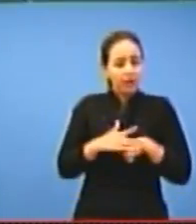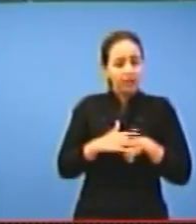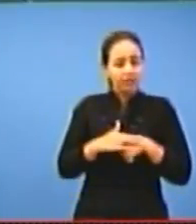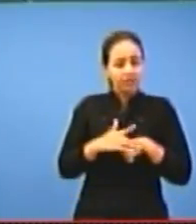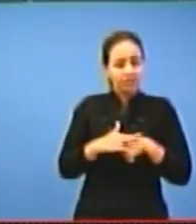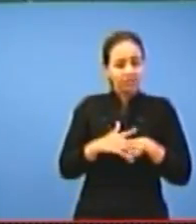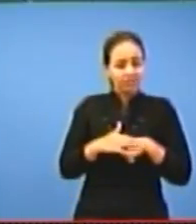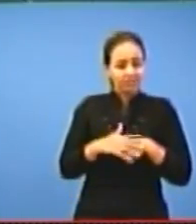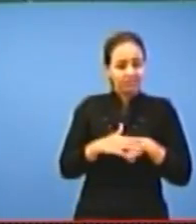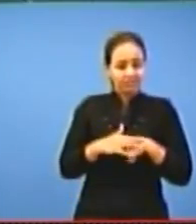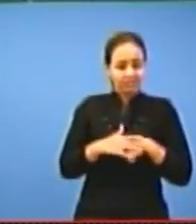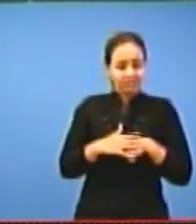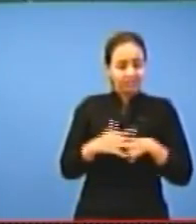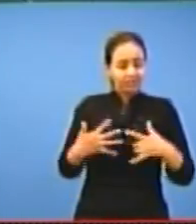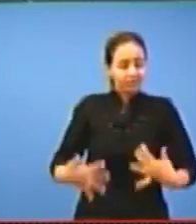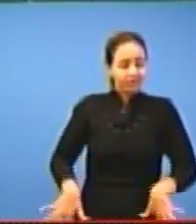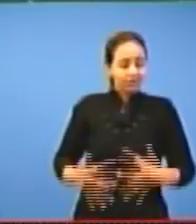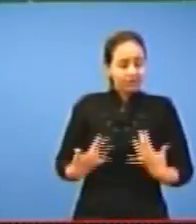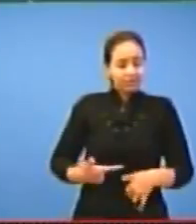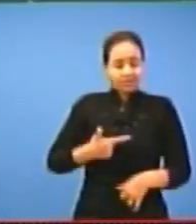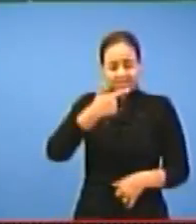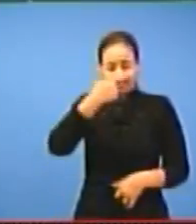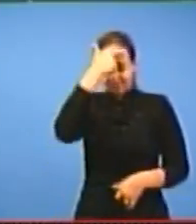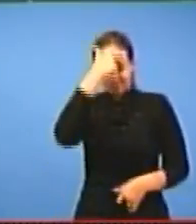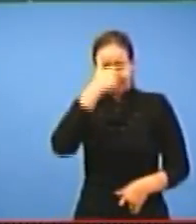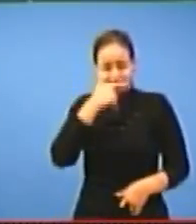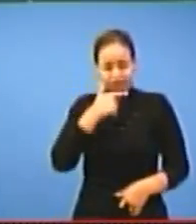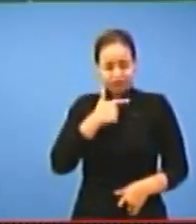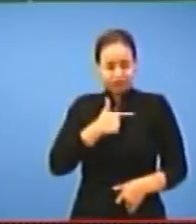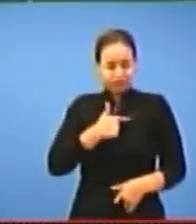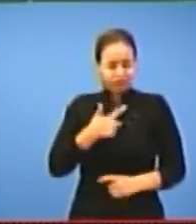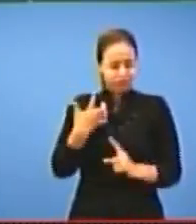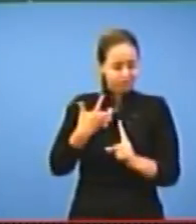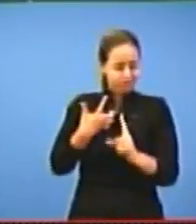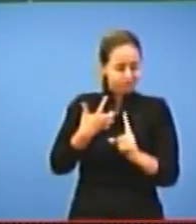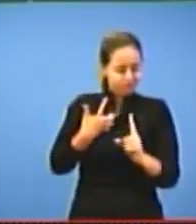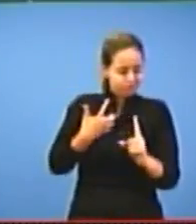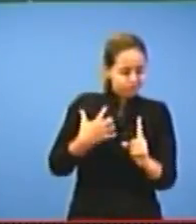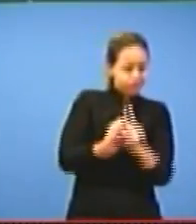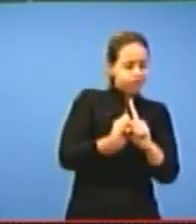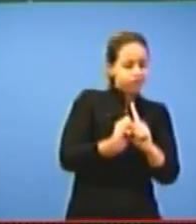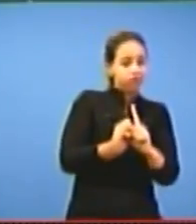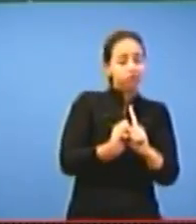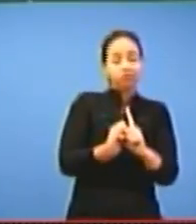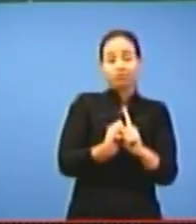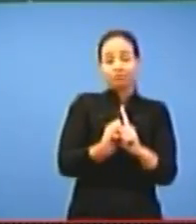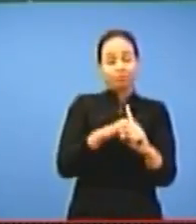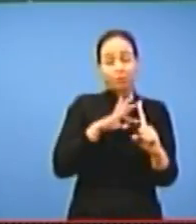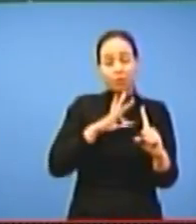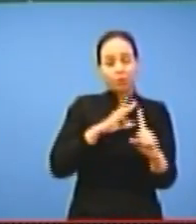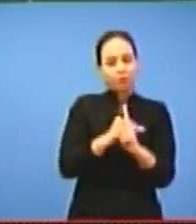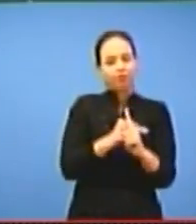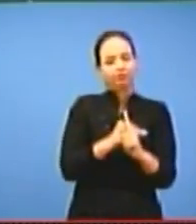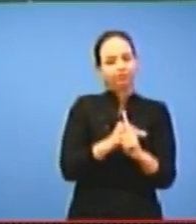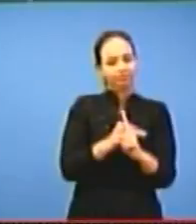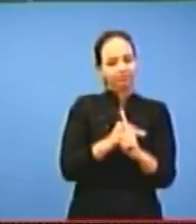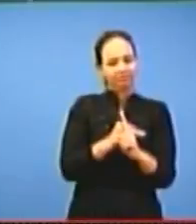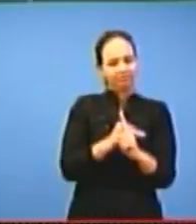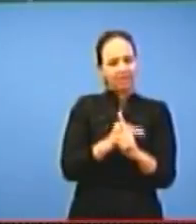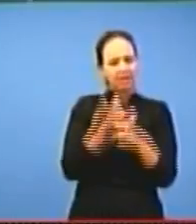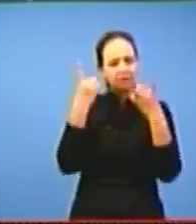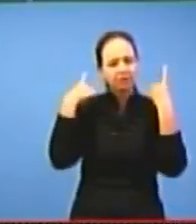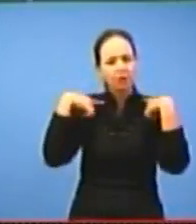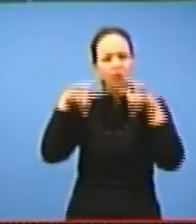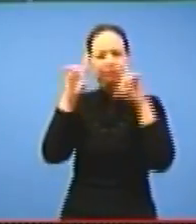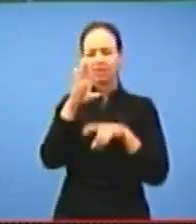Toda aquella presión de nuestros pecados, de nuestras cargas, estaban sobre él aquel día. Él se entregó como